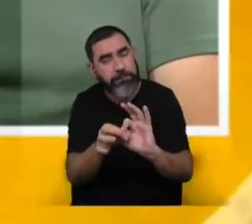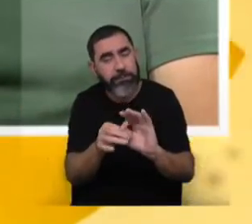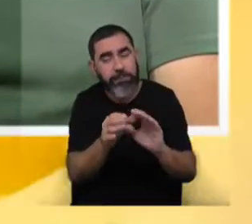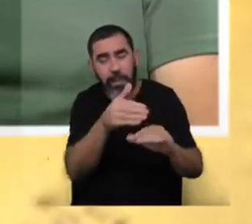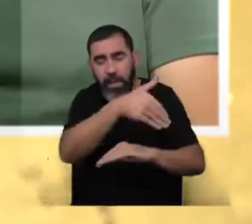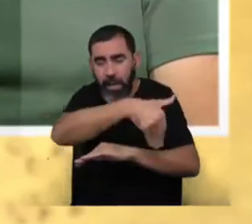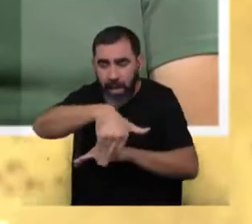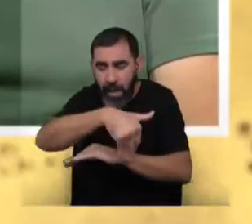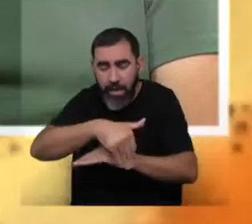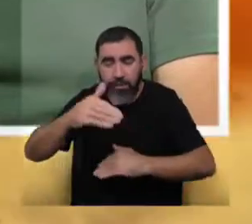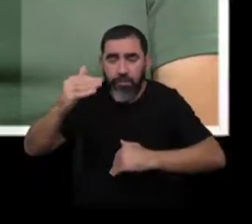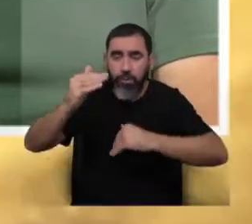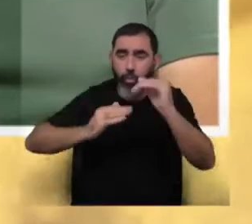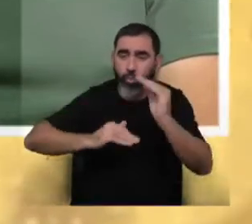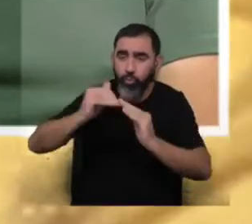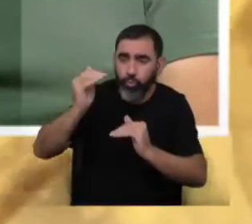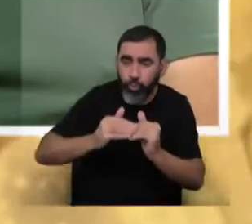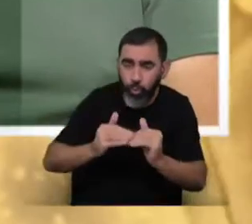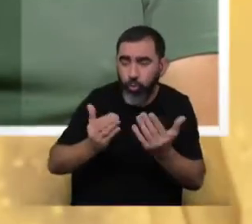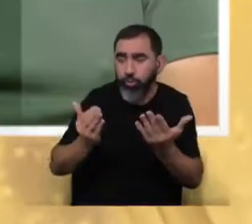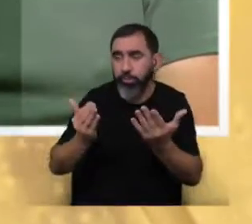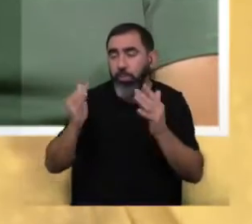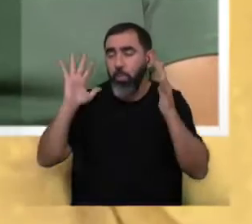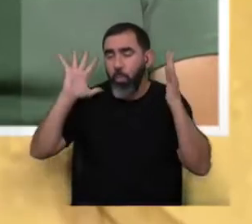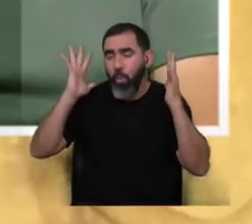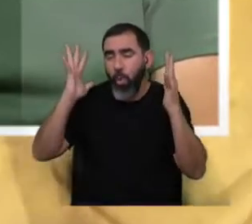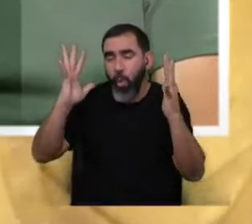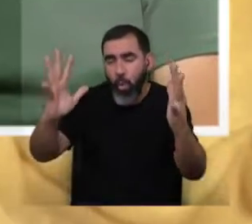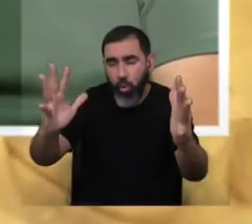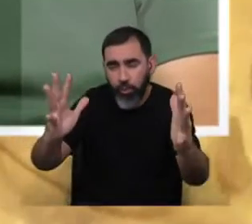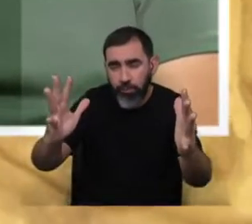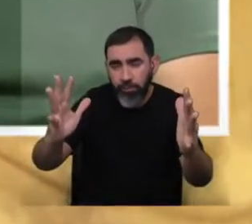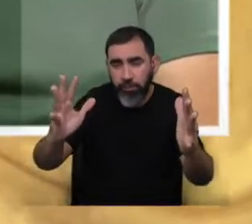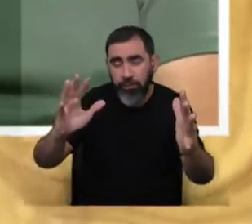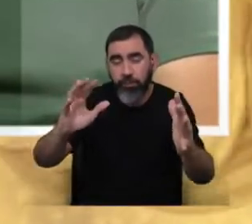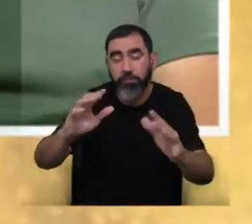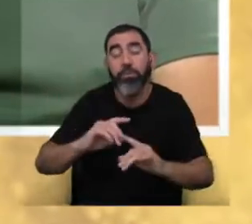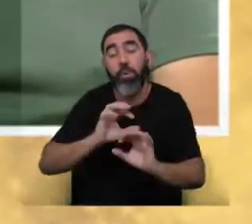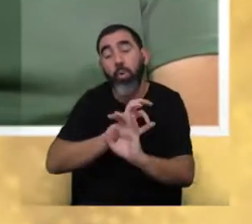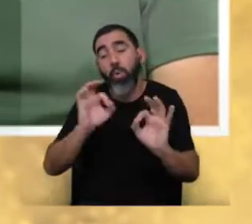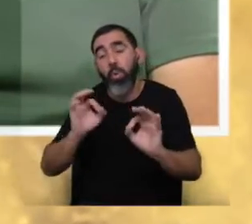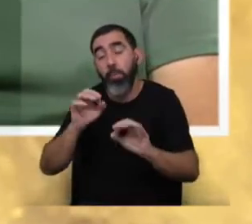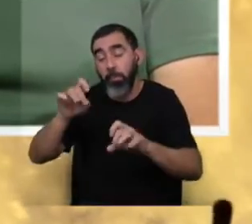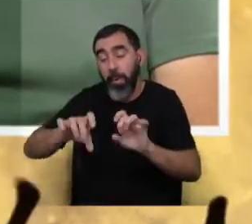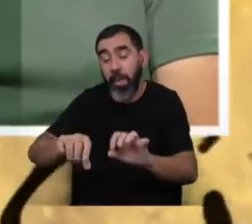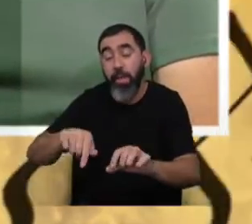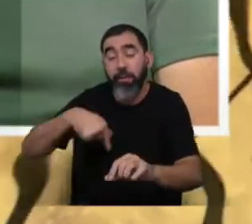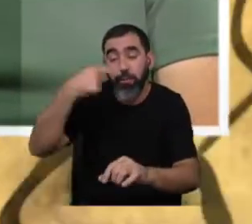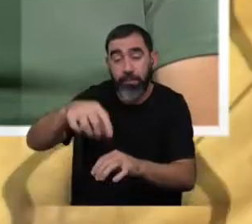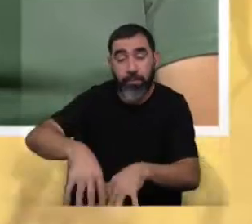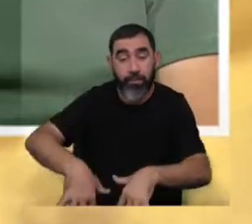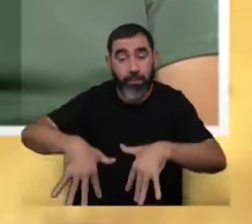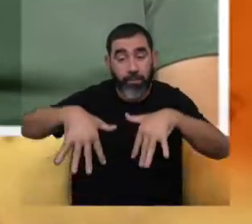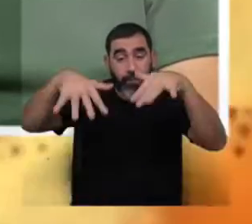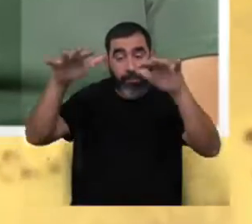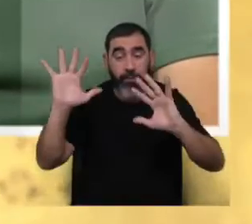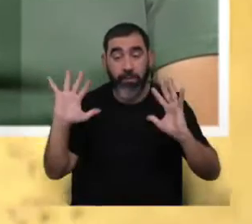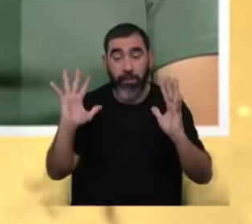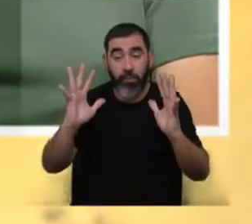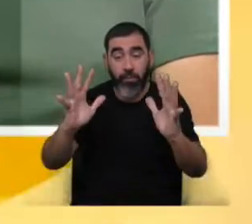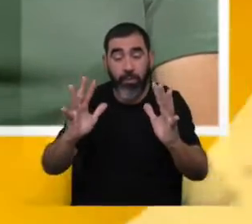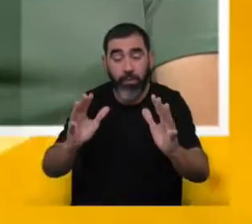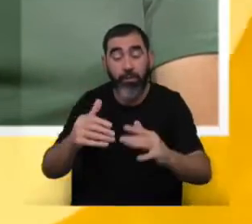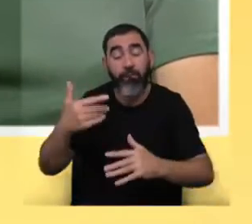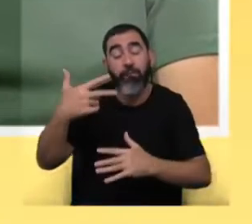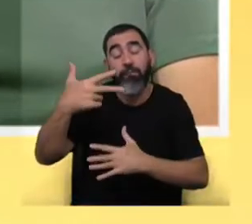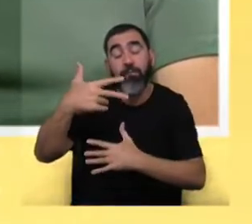caminos, a construcciones, a determinados montes que había en su momento o que después vinieron o que después plantaron. En el caso del Batallón